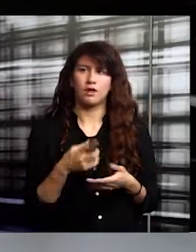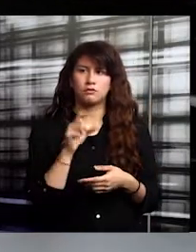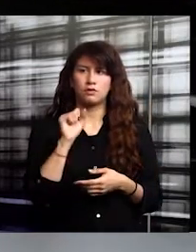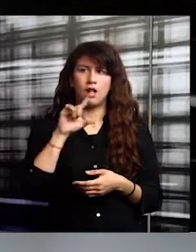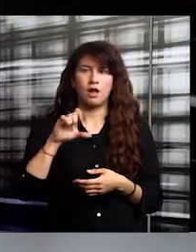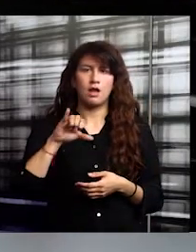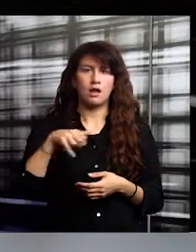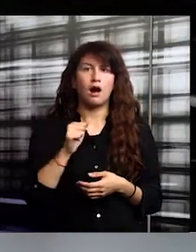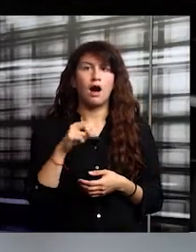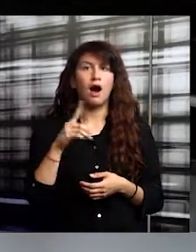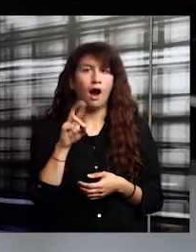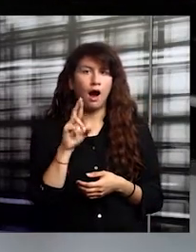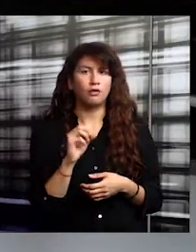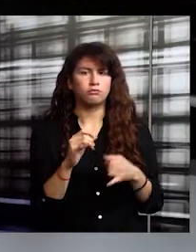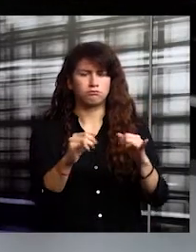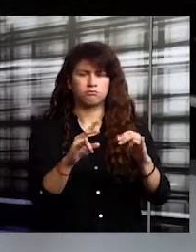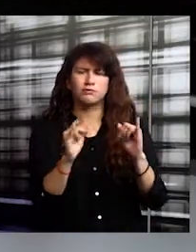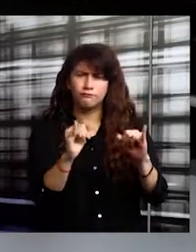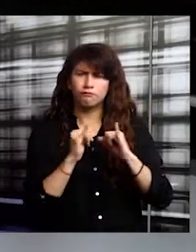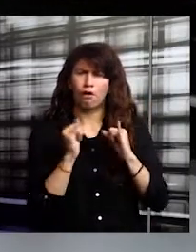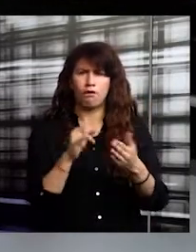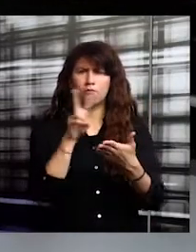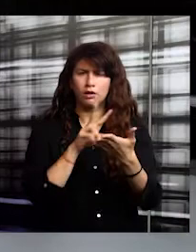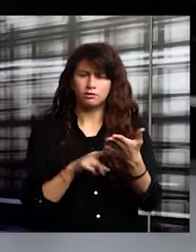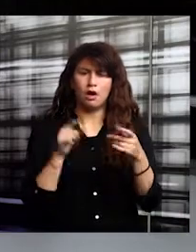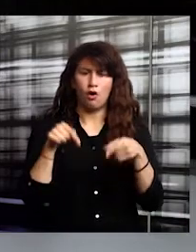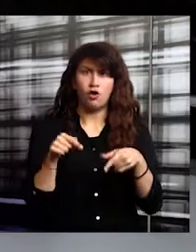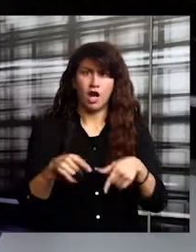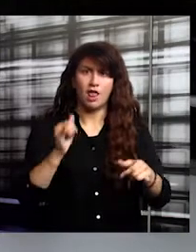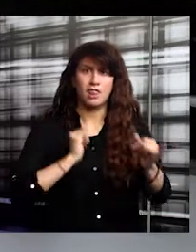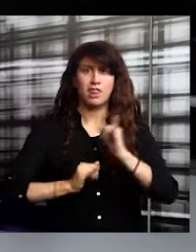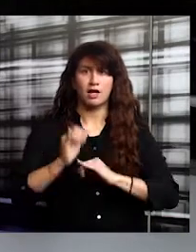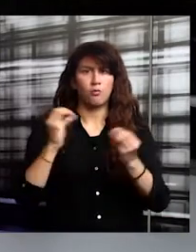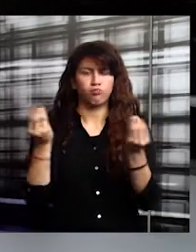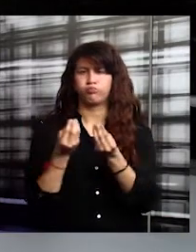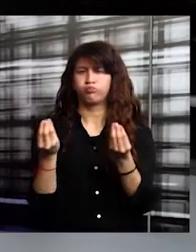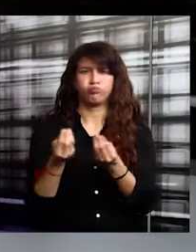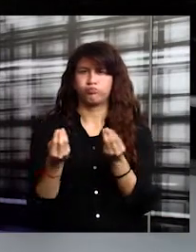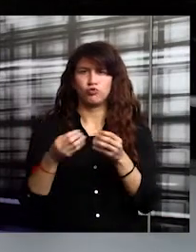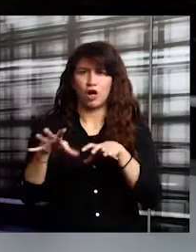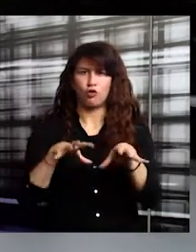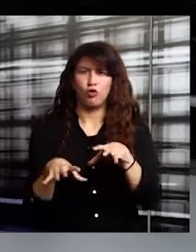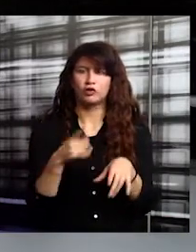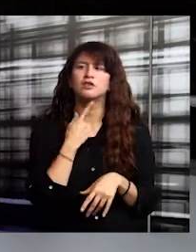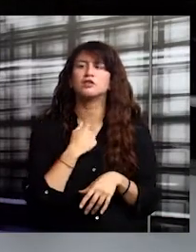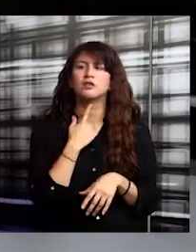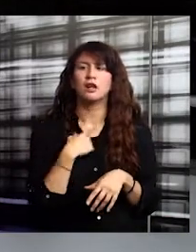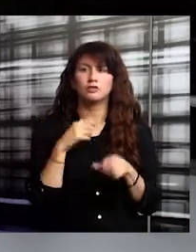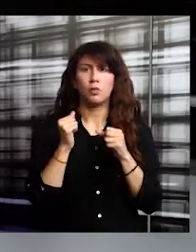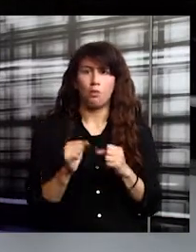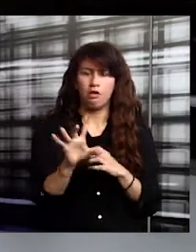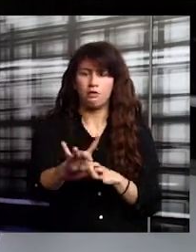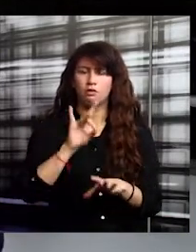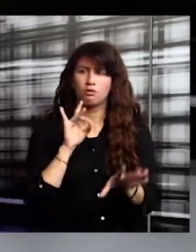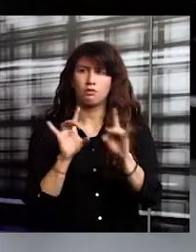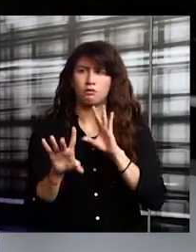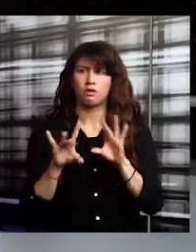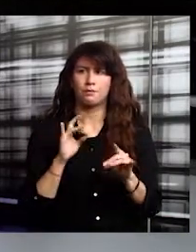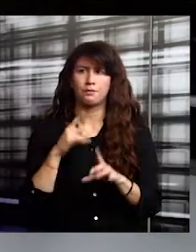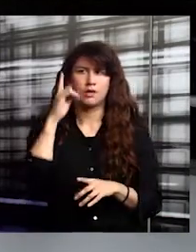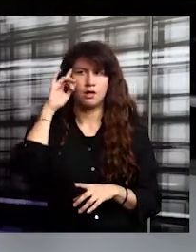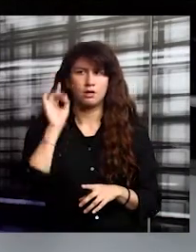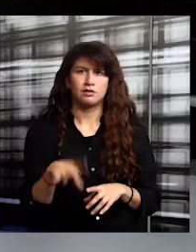interesantes. Lo puede encontrar. Sabe que converse con su familia, porque este tema es un tema que nos puede marcar el